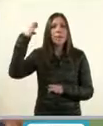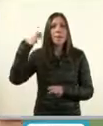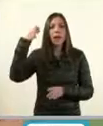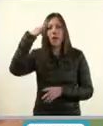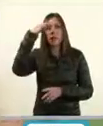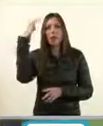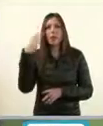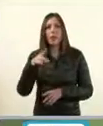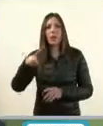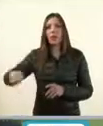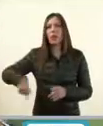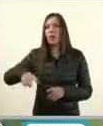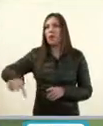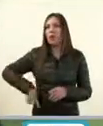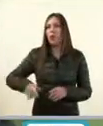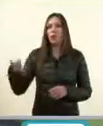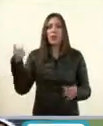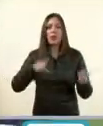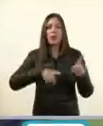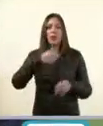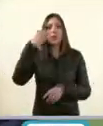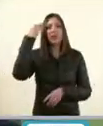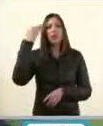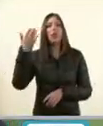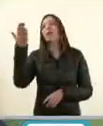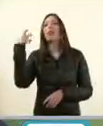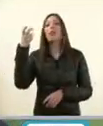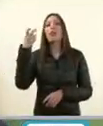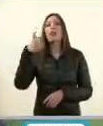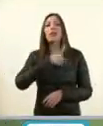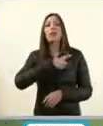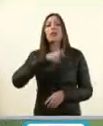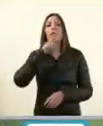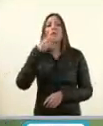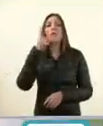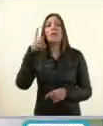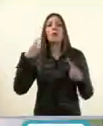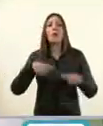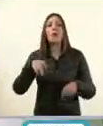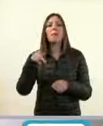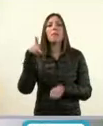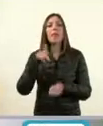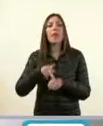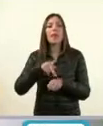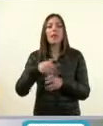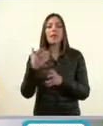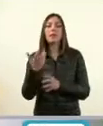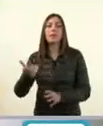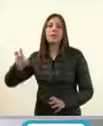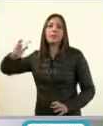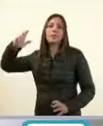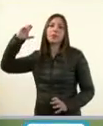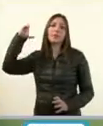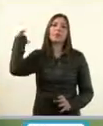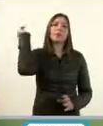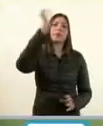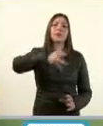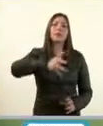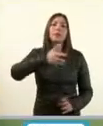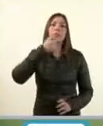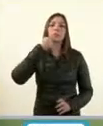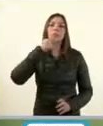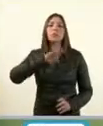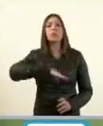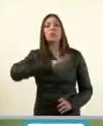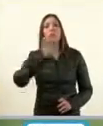época? Entonces la gente se enardece, es cuando está la leyenda de que le lanzan una piedra. Y entonces Moctezuma cae muerto y